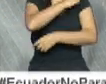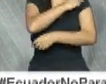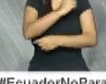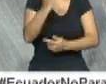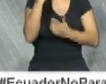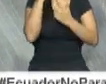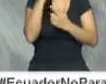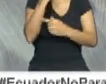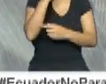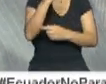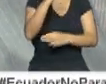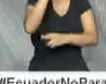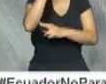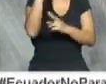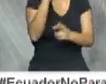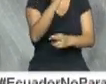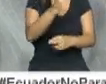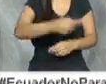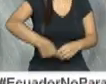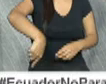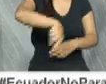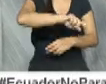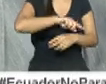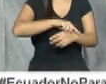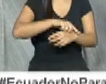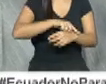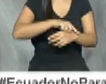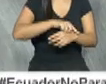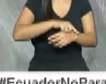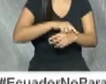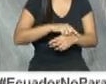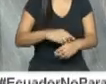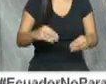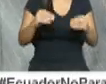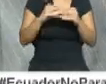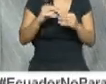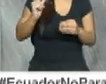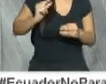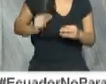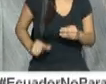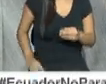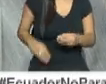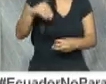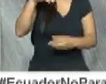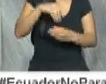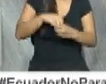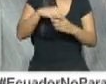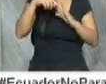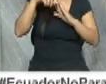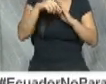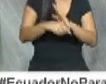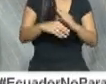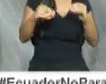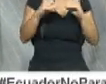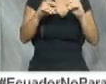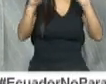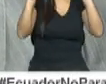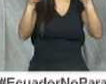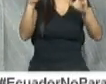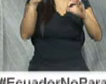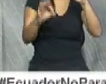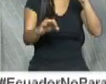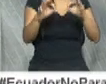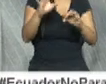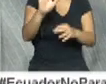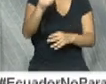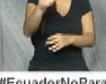le deben respeto a todo jefe de Estado. Ya el detalle, ¿sí?, de tema más jurídico, yo